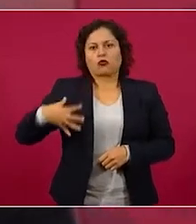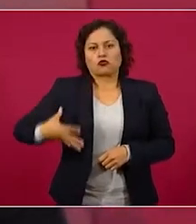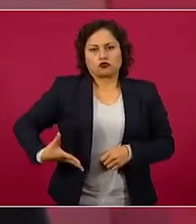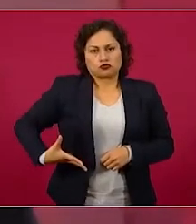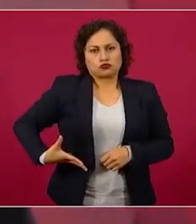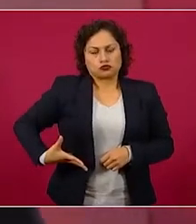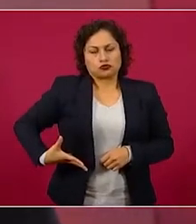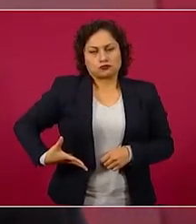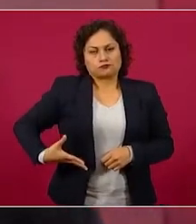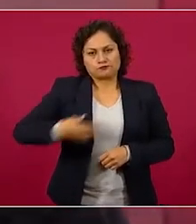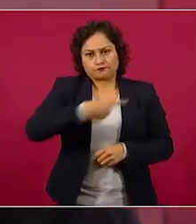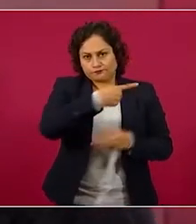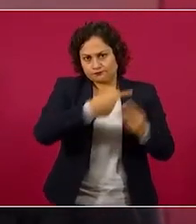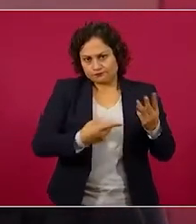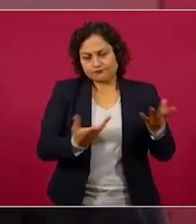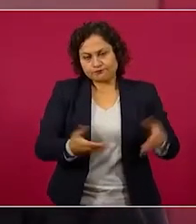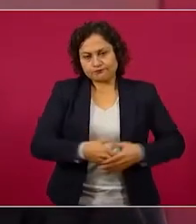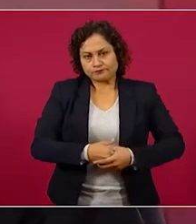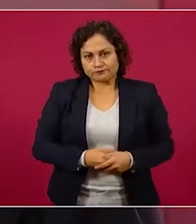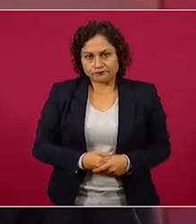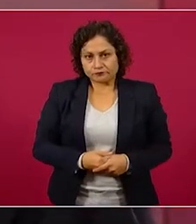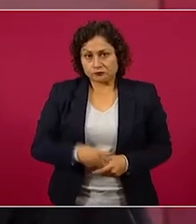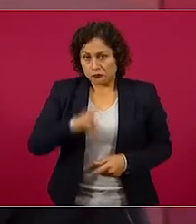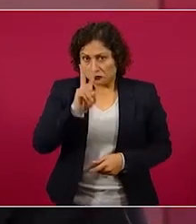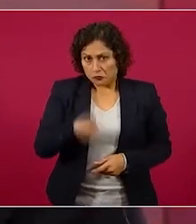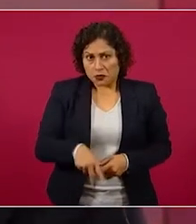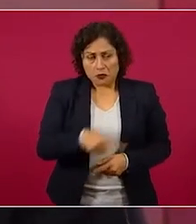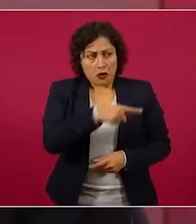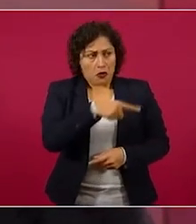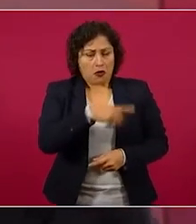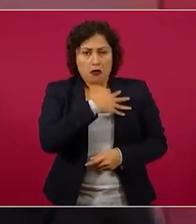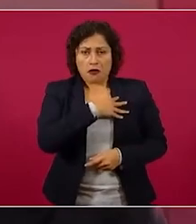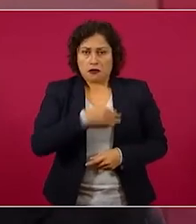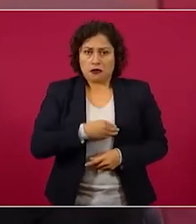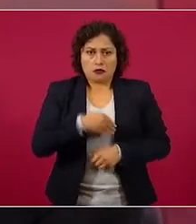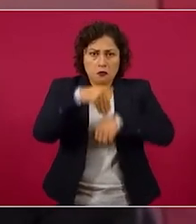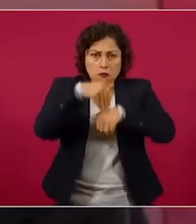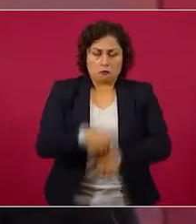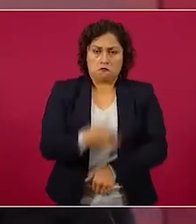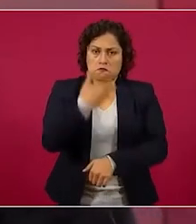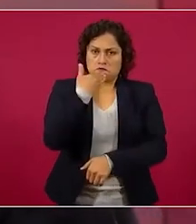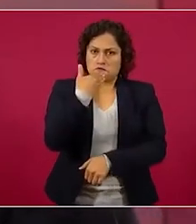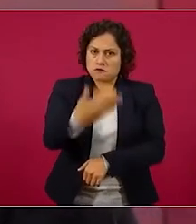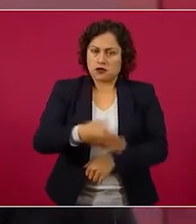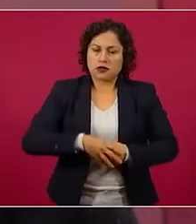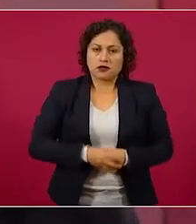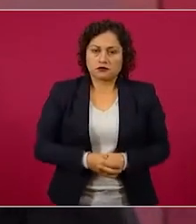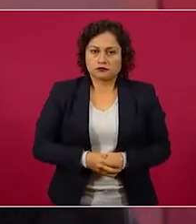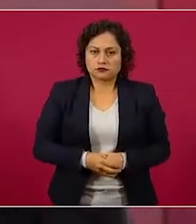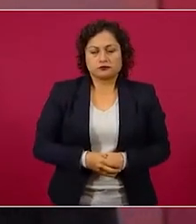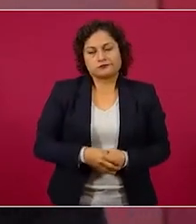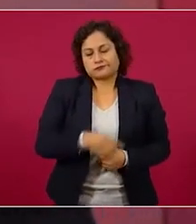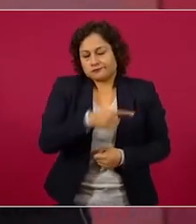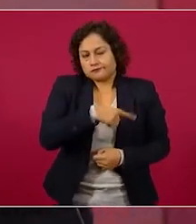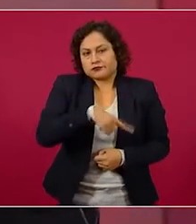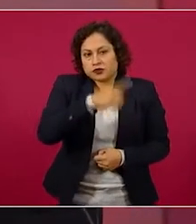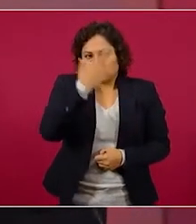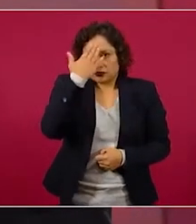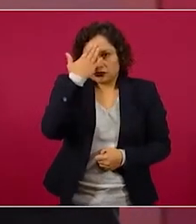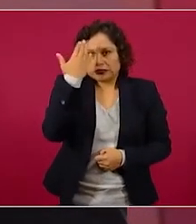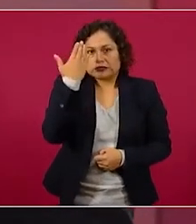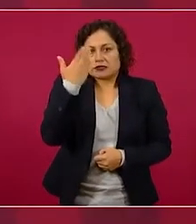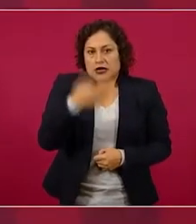Y se han portado bien, aunque saben de que una cosa